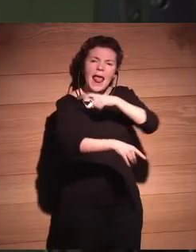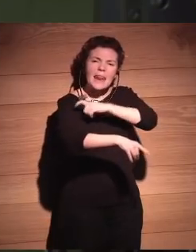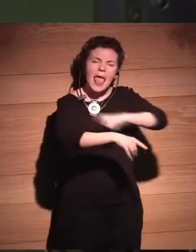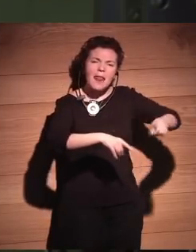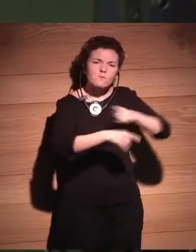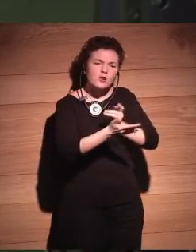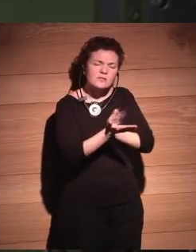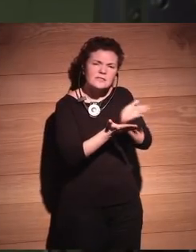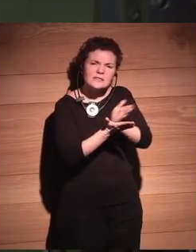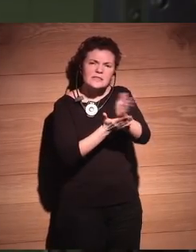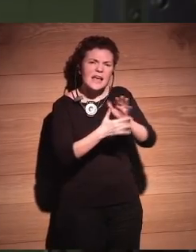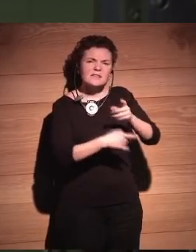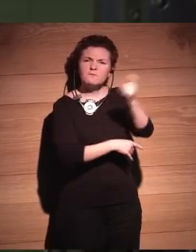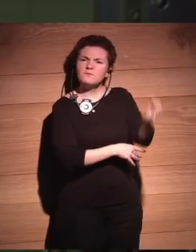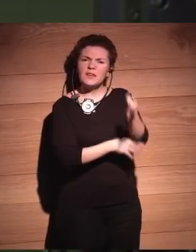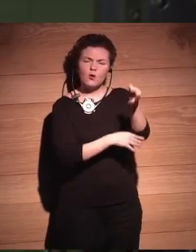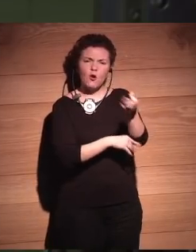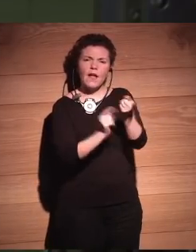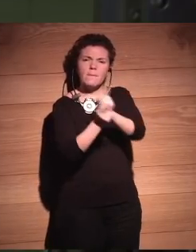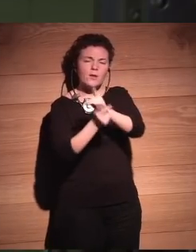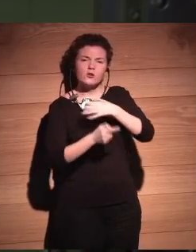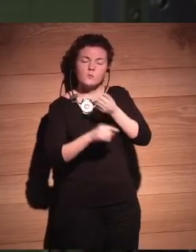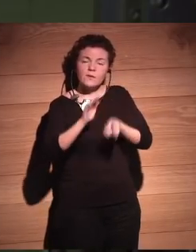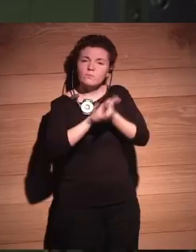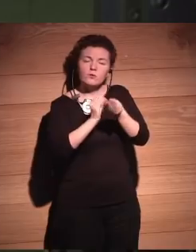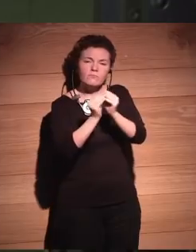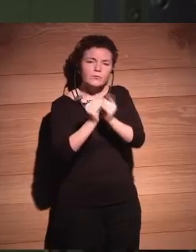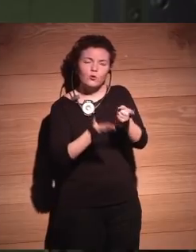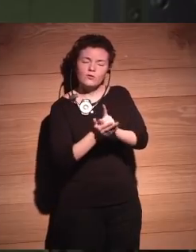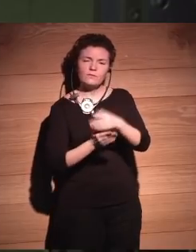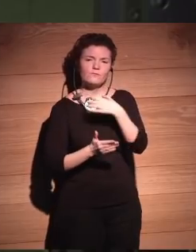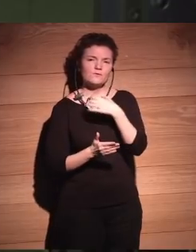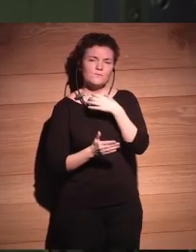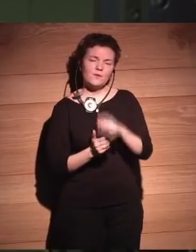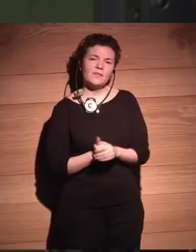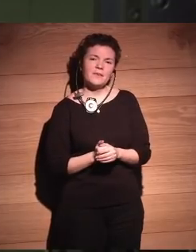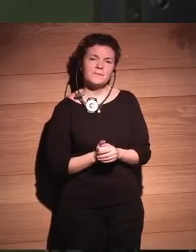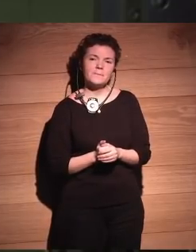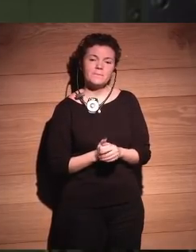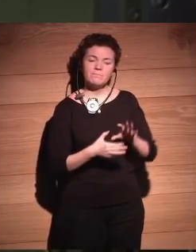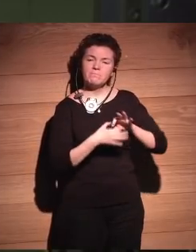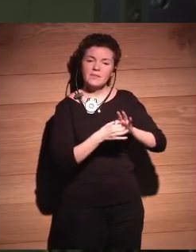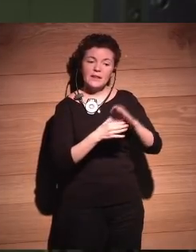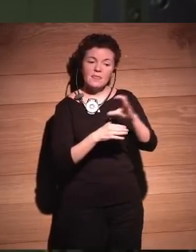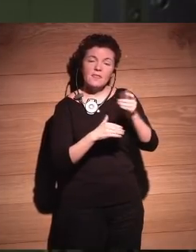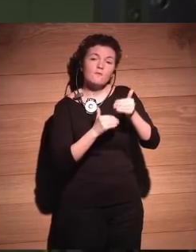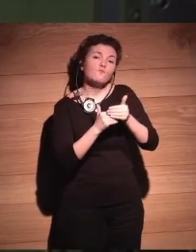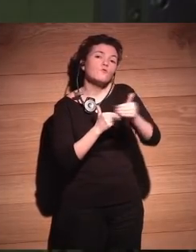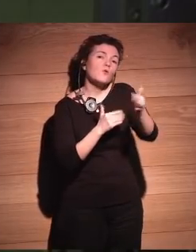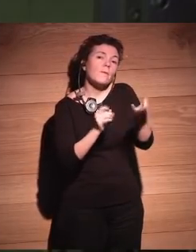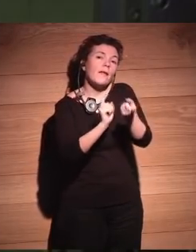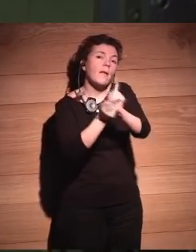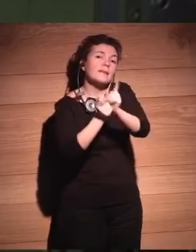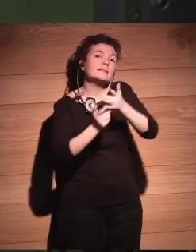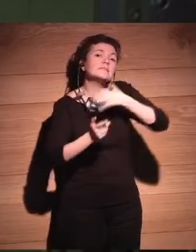no se pueden cambiar y no se puede regenerar. le corresponde a la ciencia del futuro cambiarlo